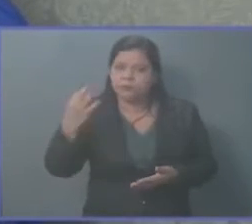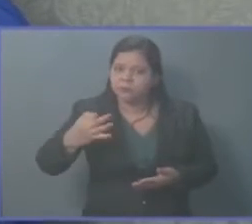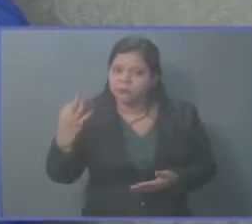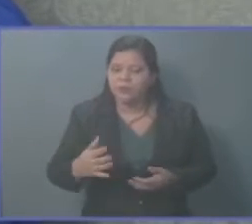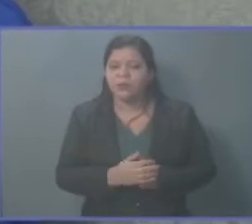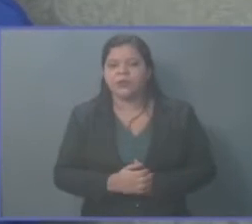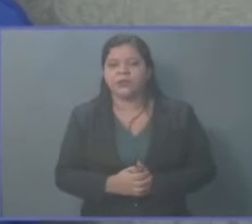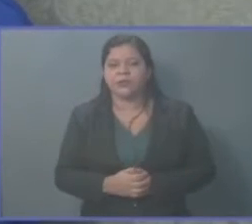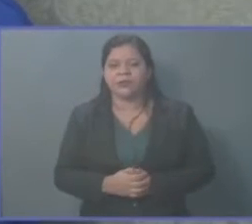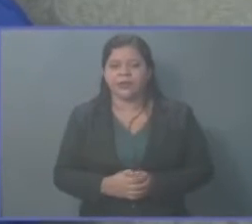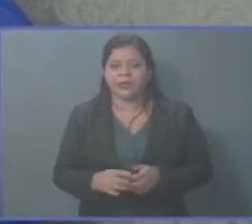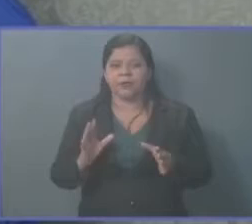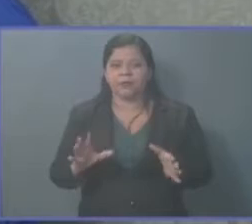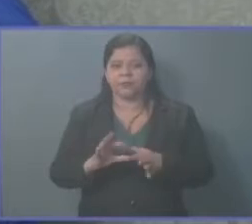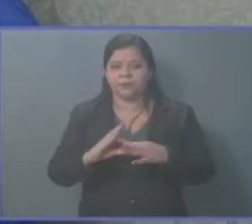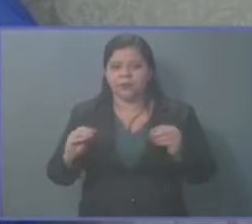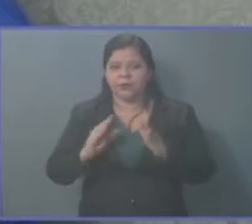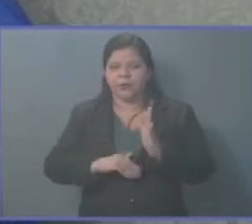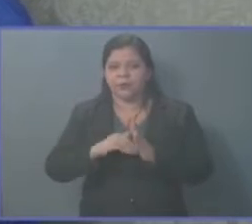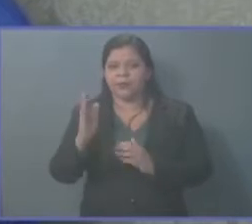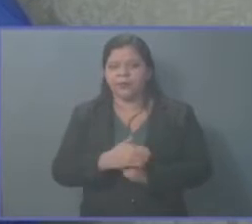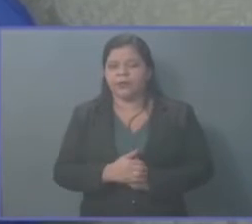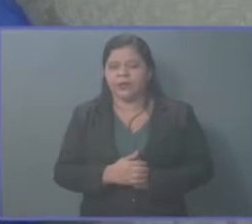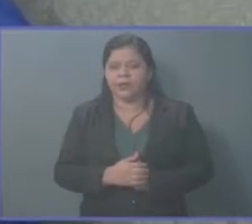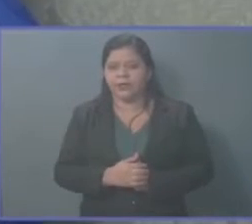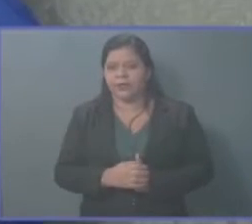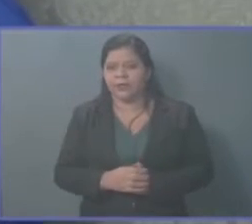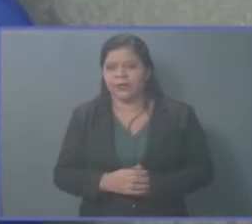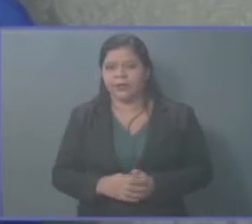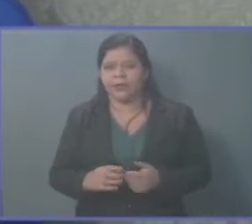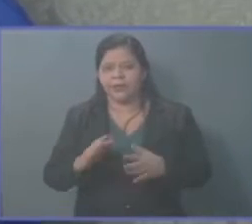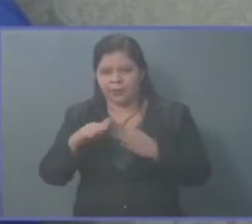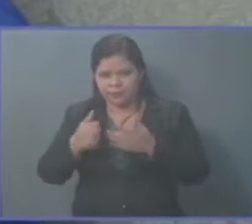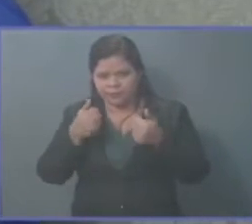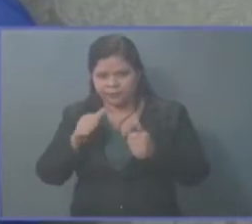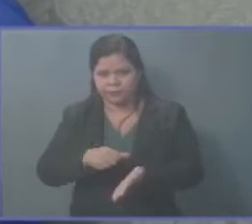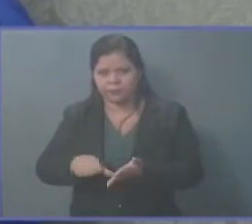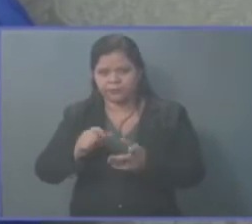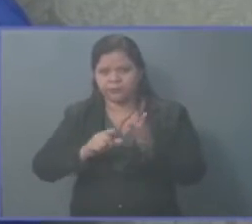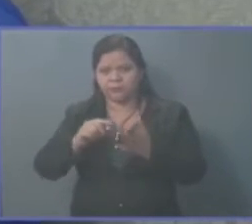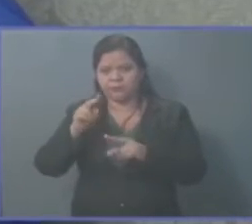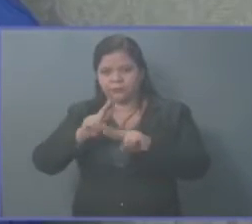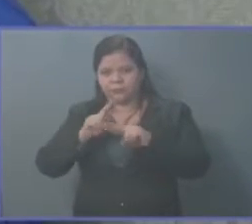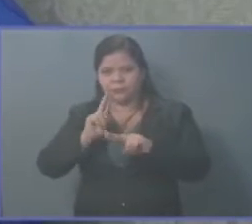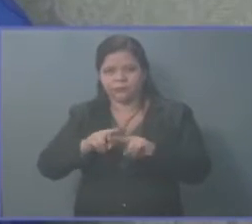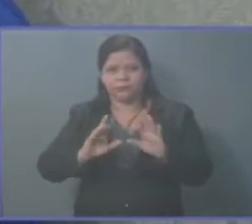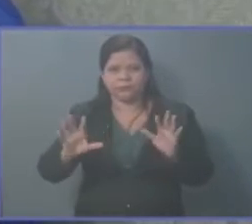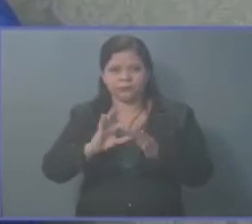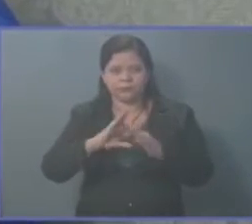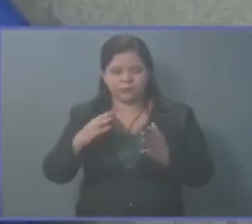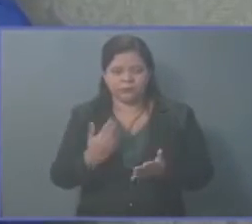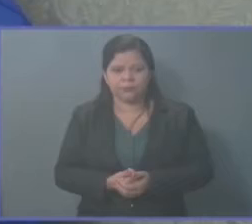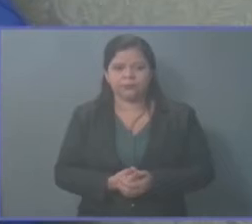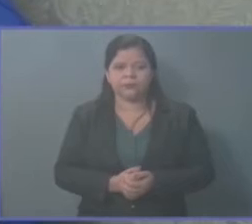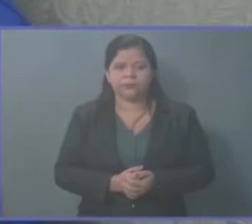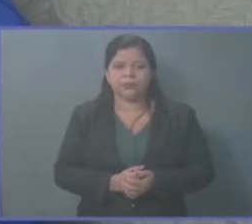necesitados. Y yo les voy a decir, a mí me han hablado alcaldes de Arena, que yo los reconozco y que tengo algún grado de amistad, como el de